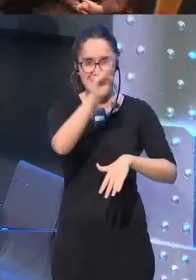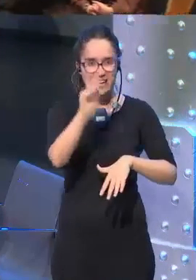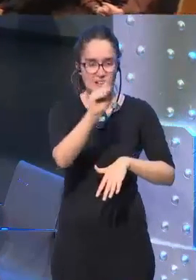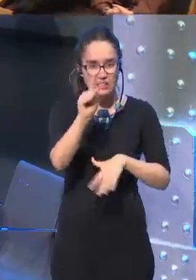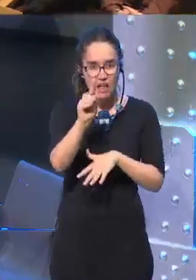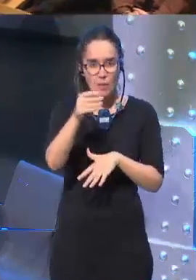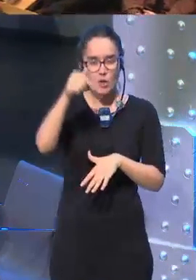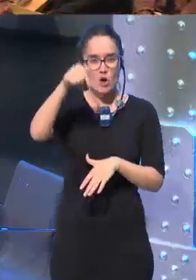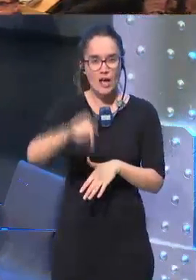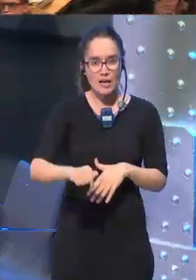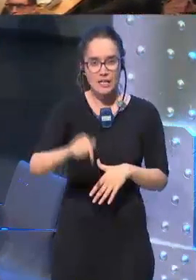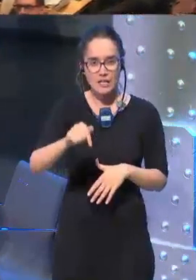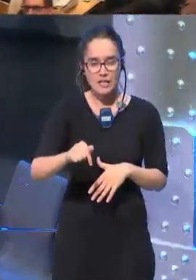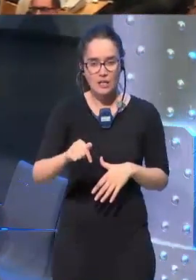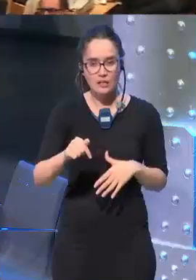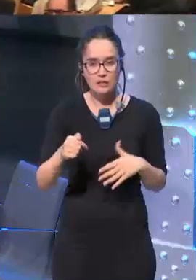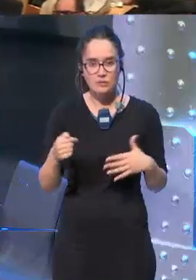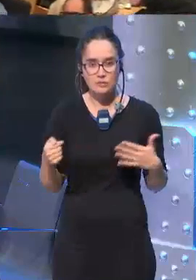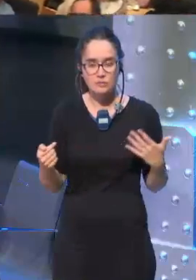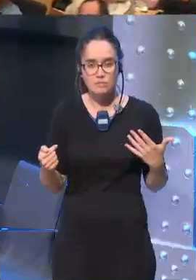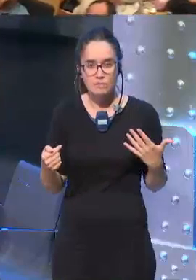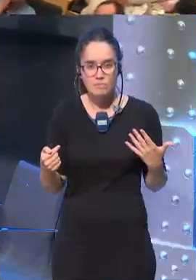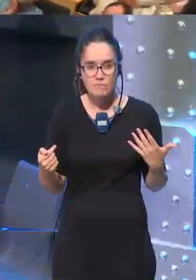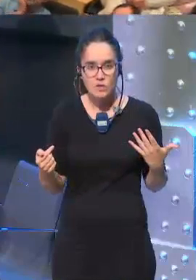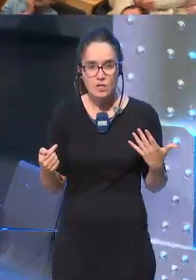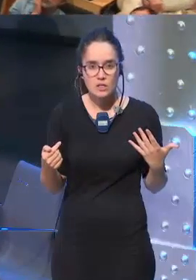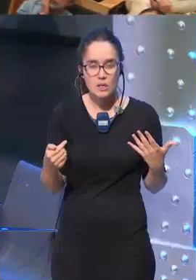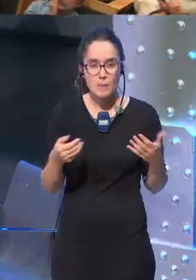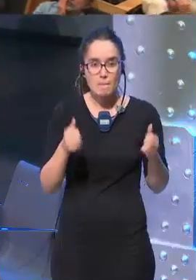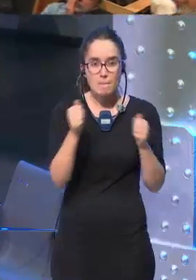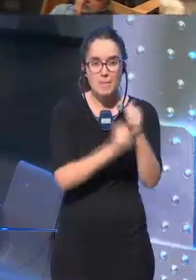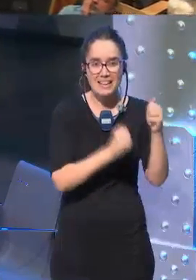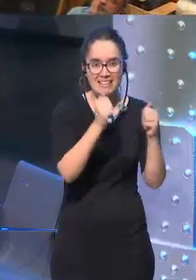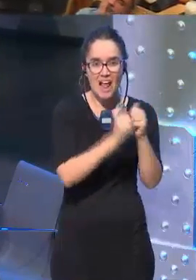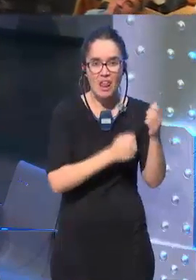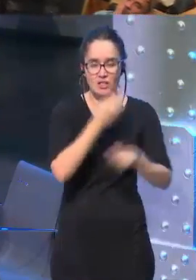pero aquí no se utilizan metales, sino